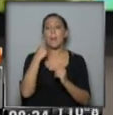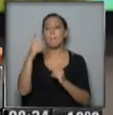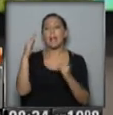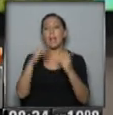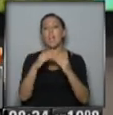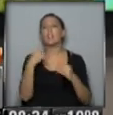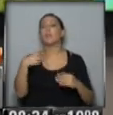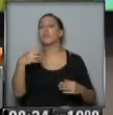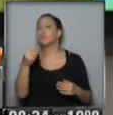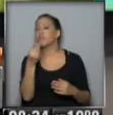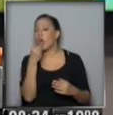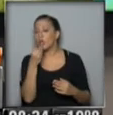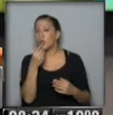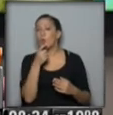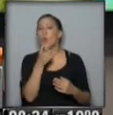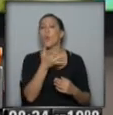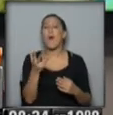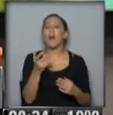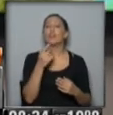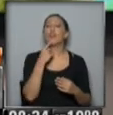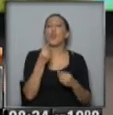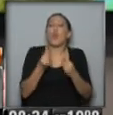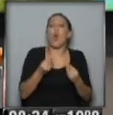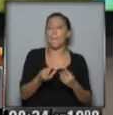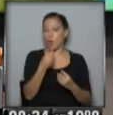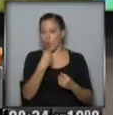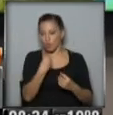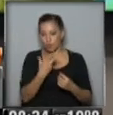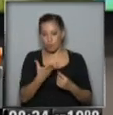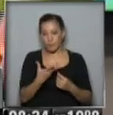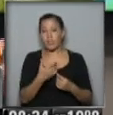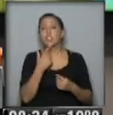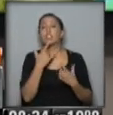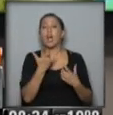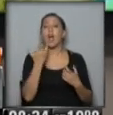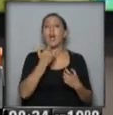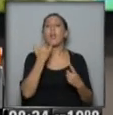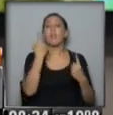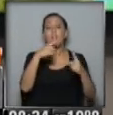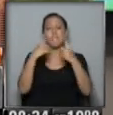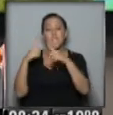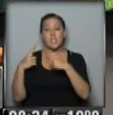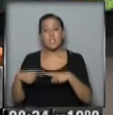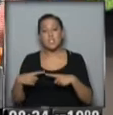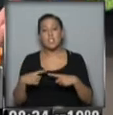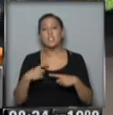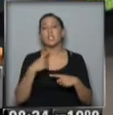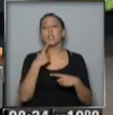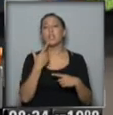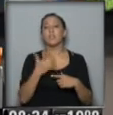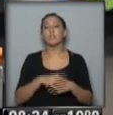consumen y cuánto y cómo consumen y entonces tenemos las diferencias justamente que